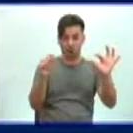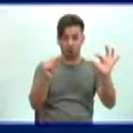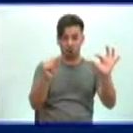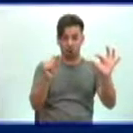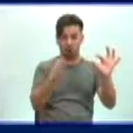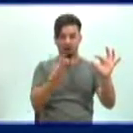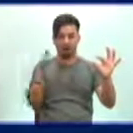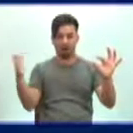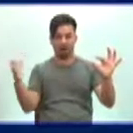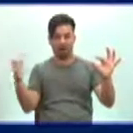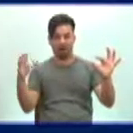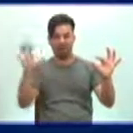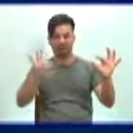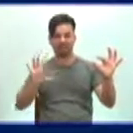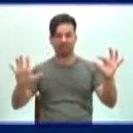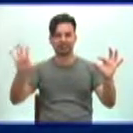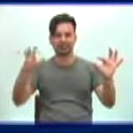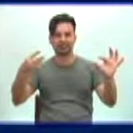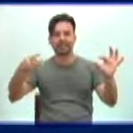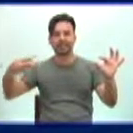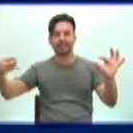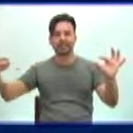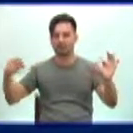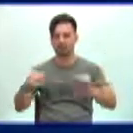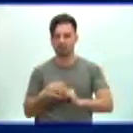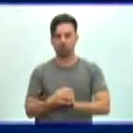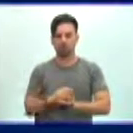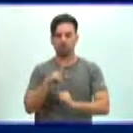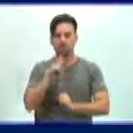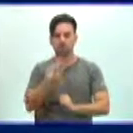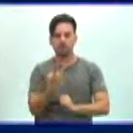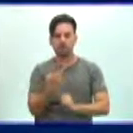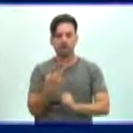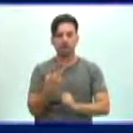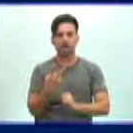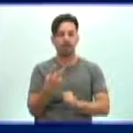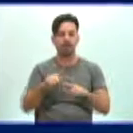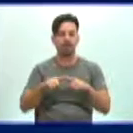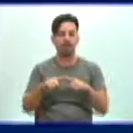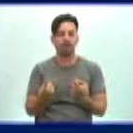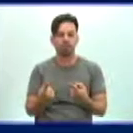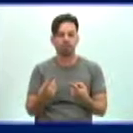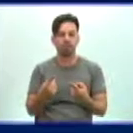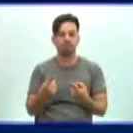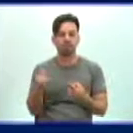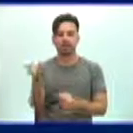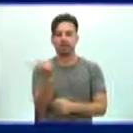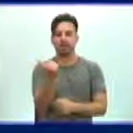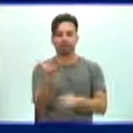no es un desierto? Esa es una pregunta que te invito a responder.